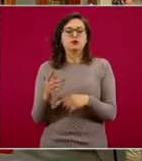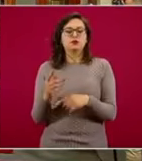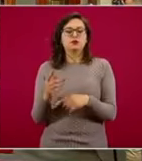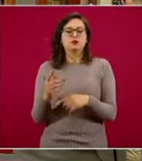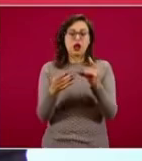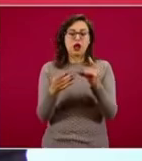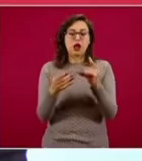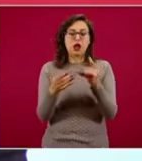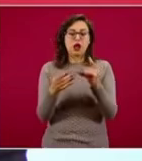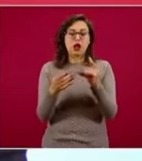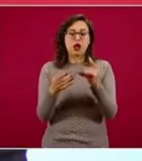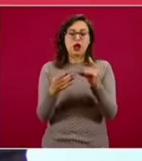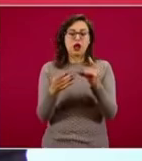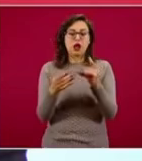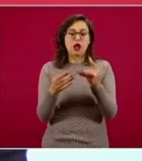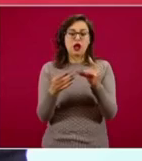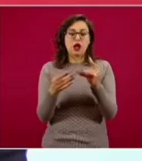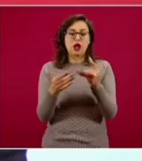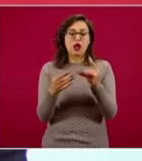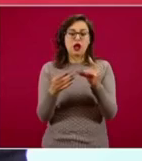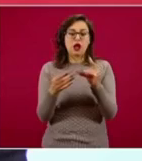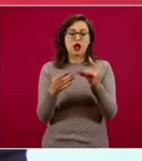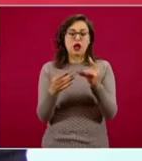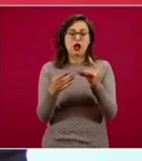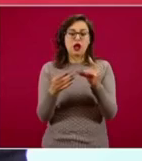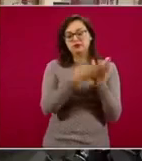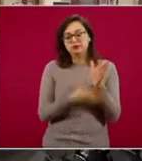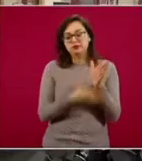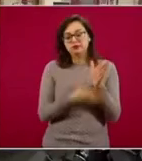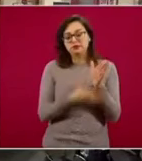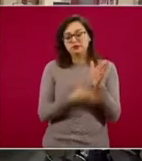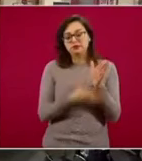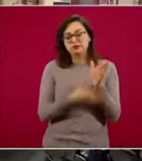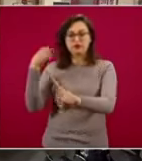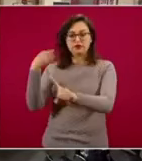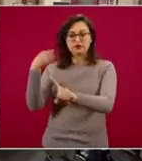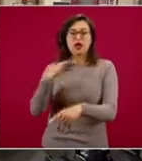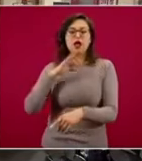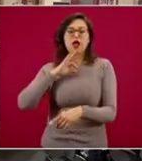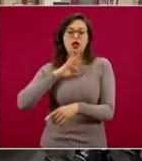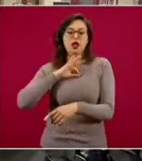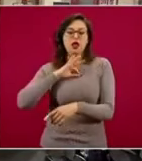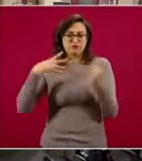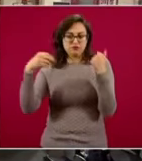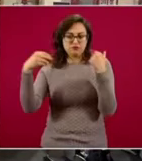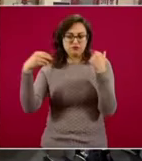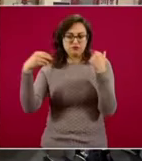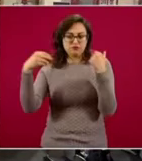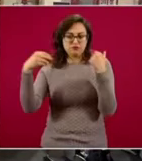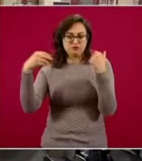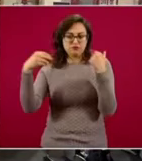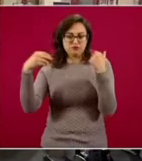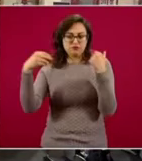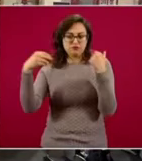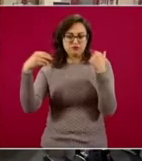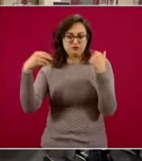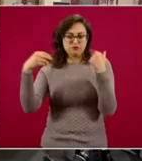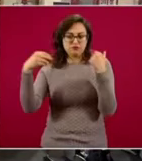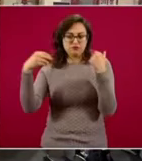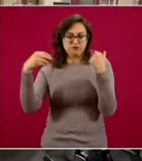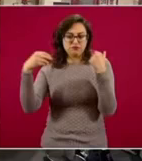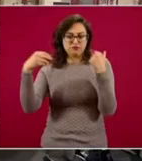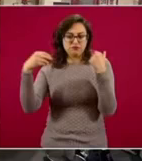ciclo respecto al enfoque de la epidemia. Le pido entonces al doctor Alomía, si es tan amable de presentar.